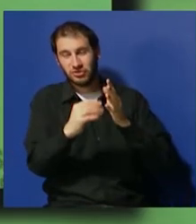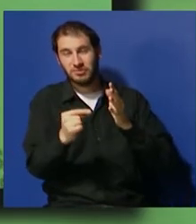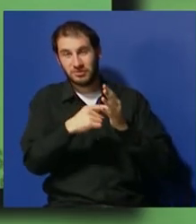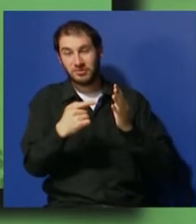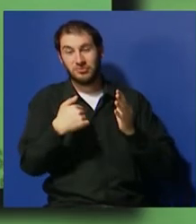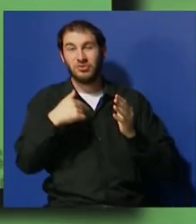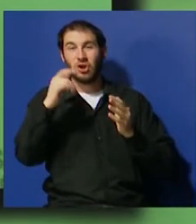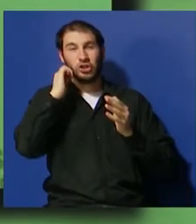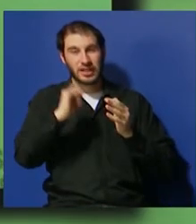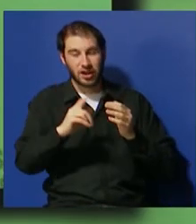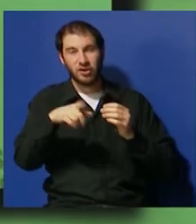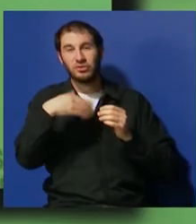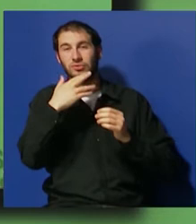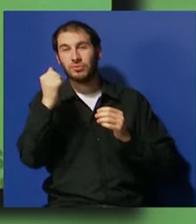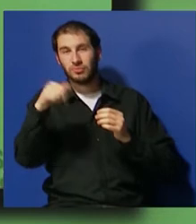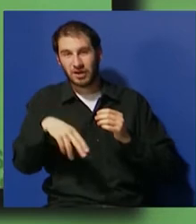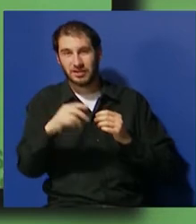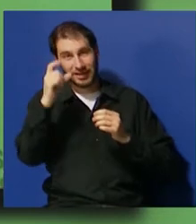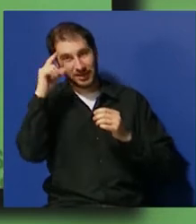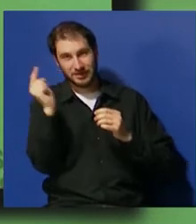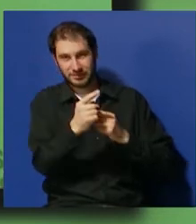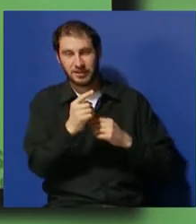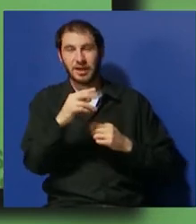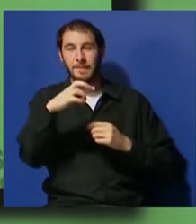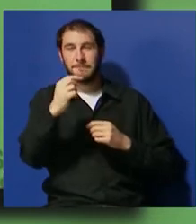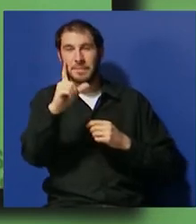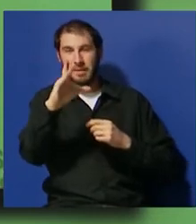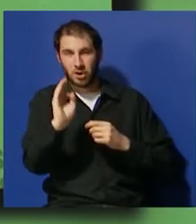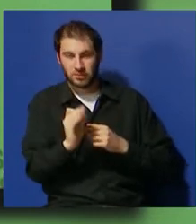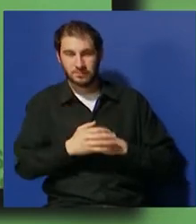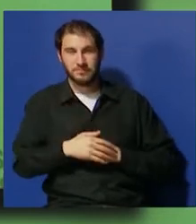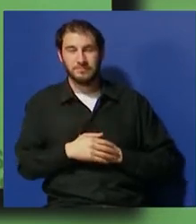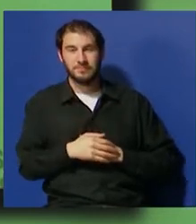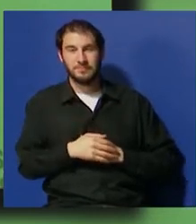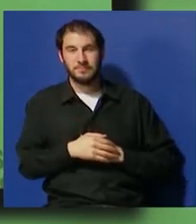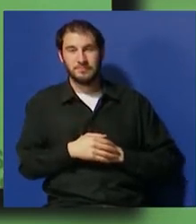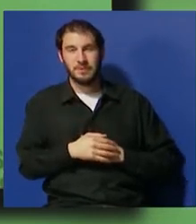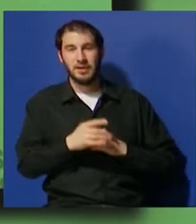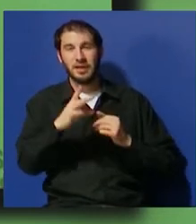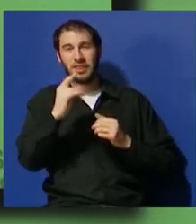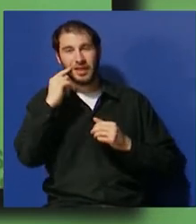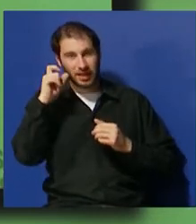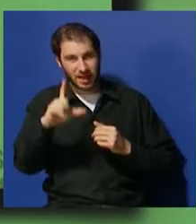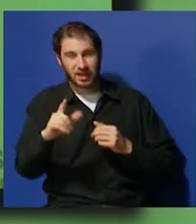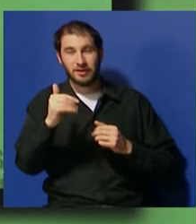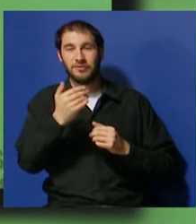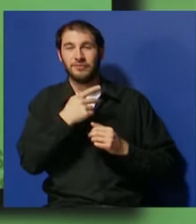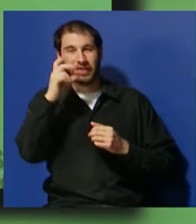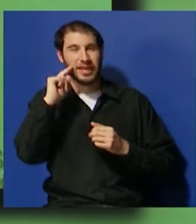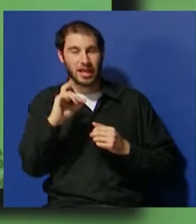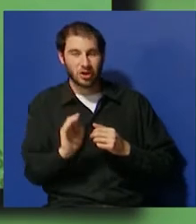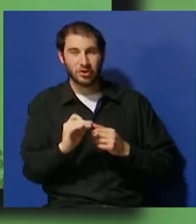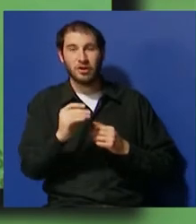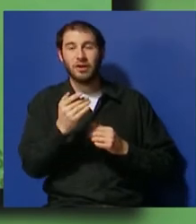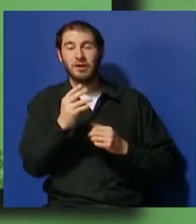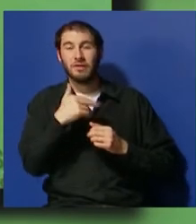habla. Después tenemos a Juan Azor, desde el Este, Pablo Filipens, viene Daniel Calivares, Federico Fallat,